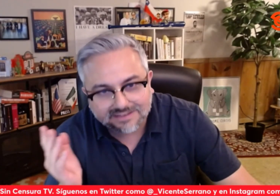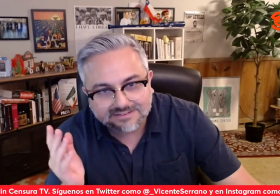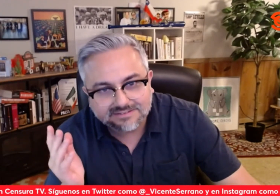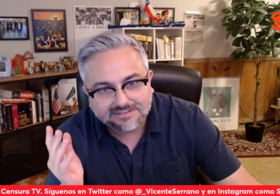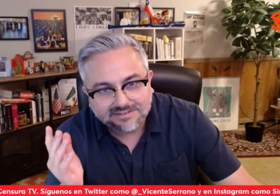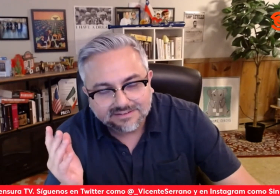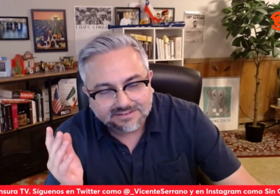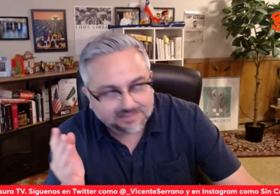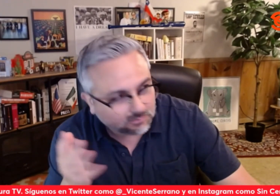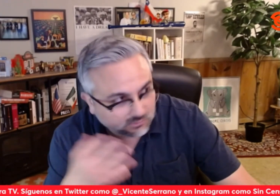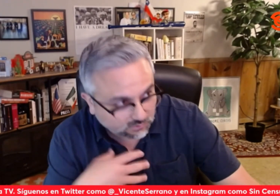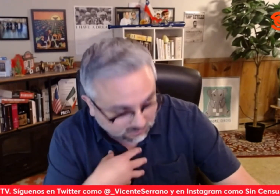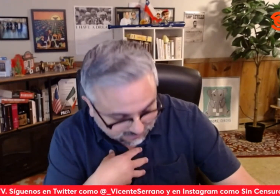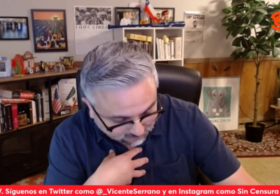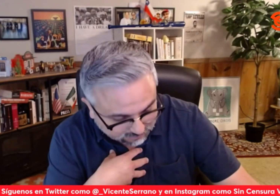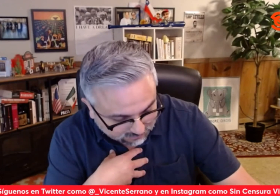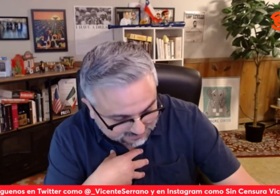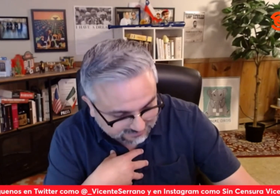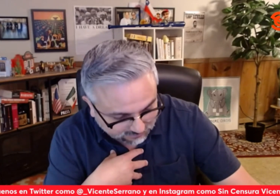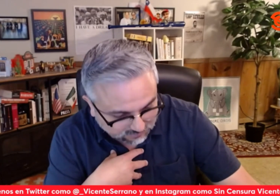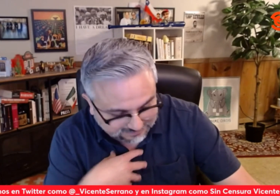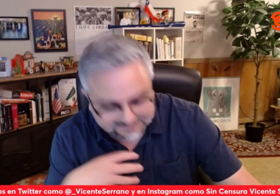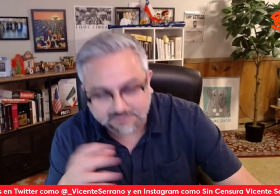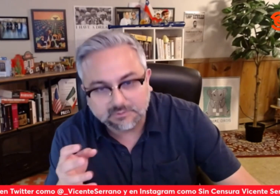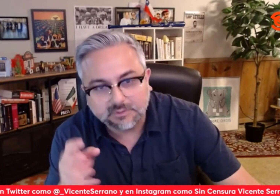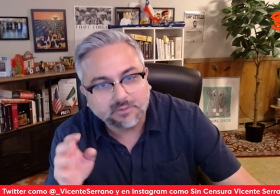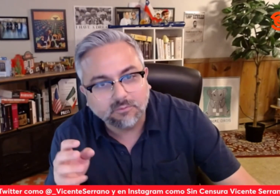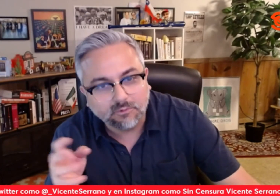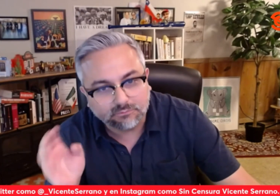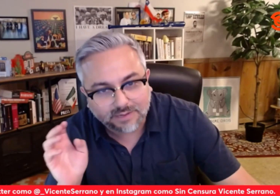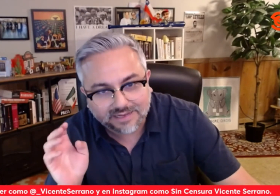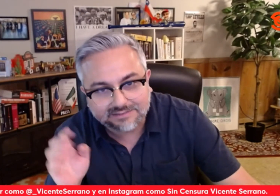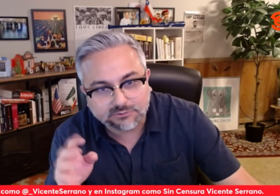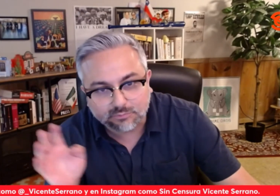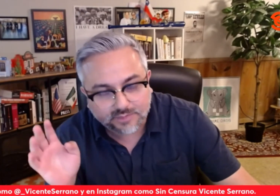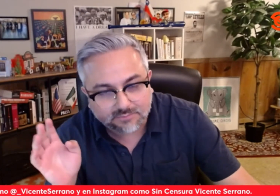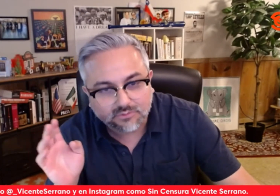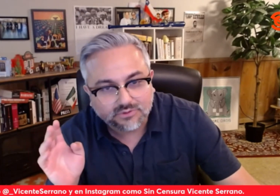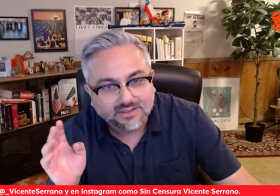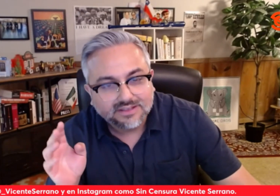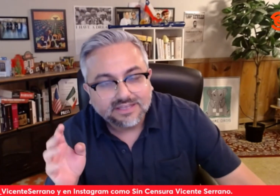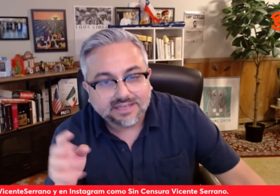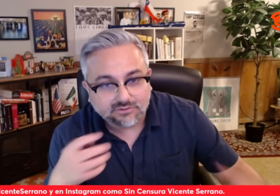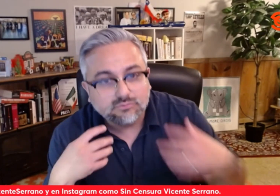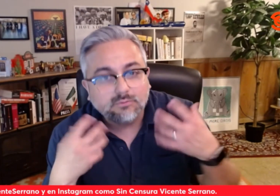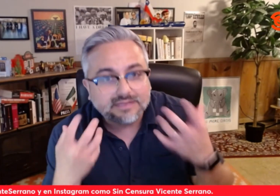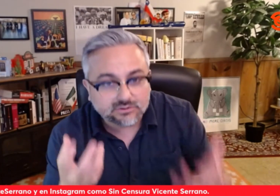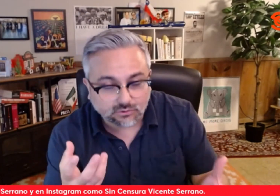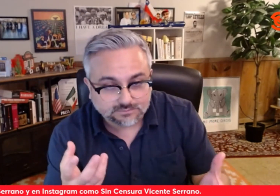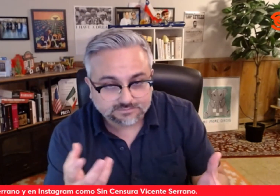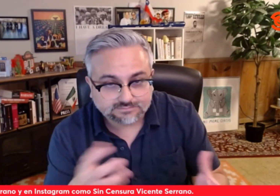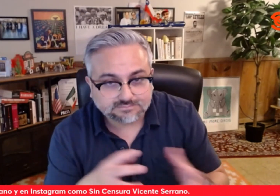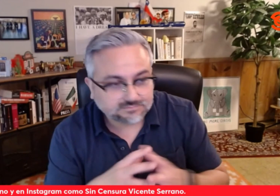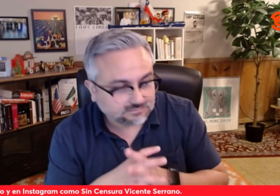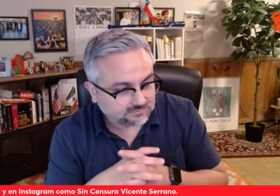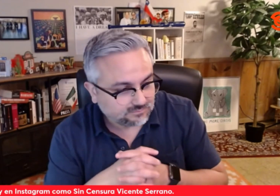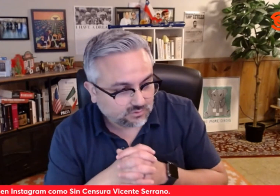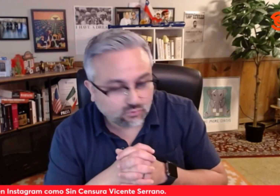los Pajés, tampoco yo no considero periodistas sino fascistas, pero bueno, como los Pajés y sus primos, que en su